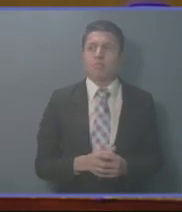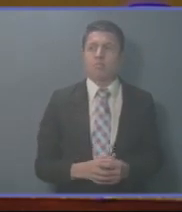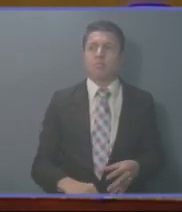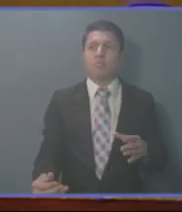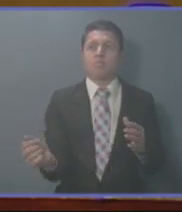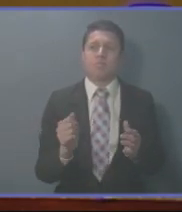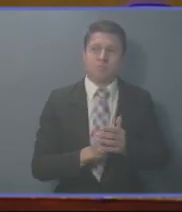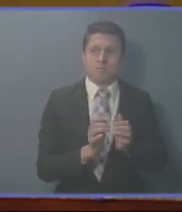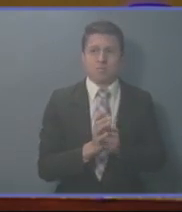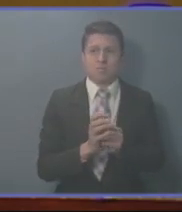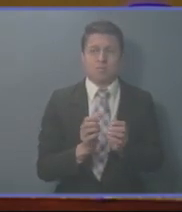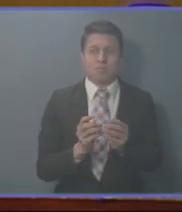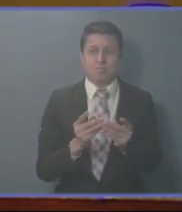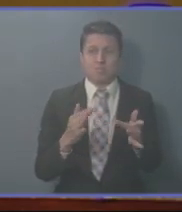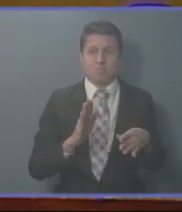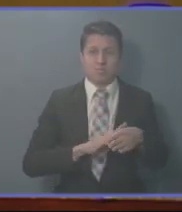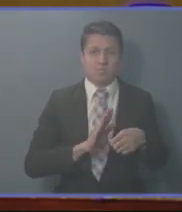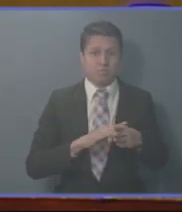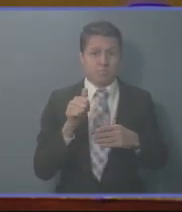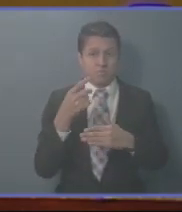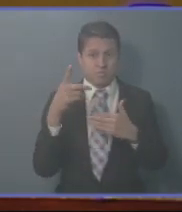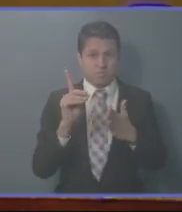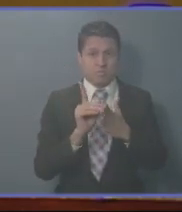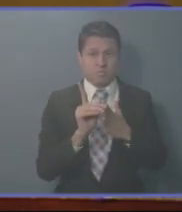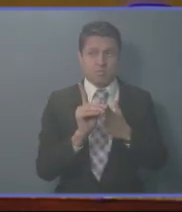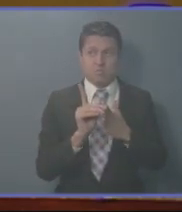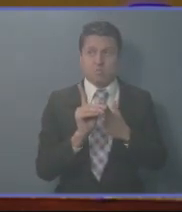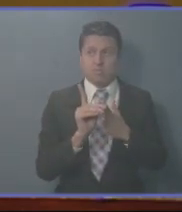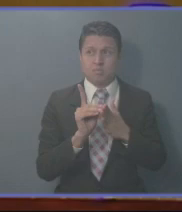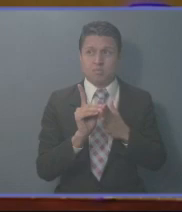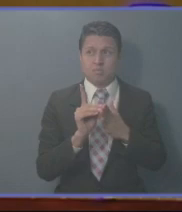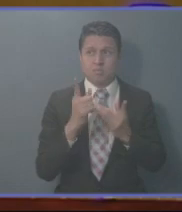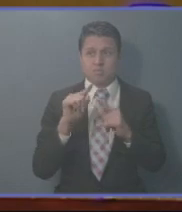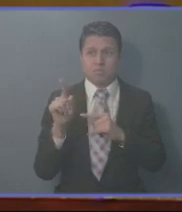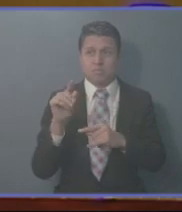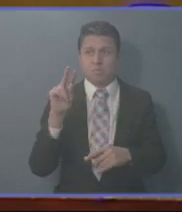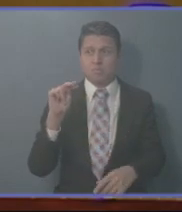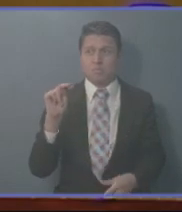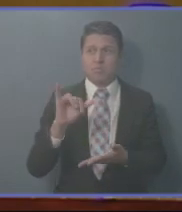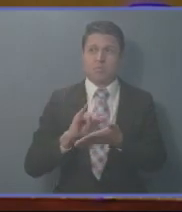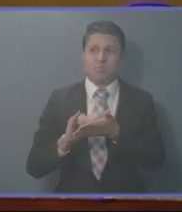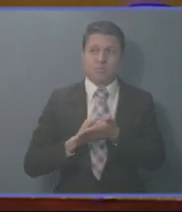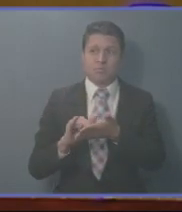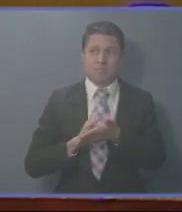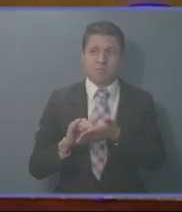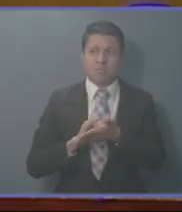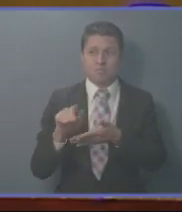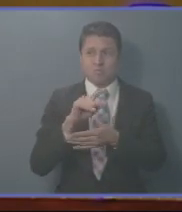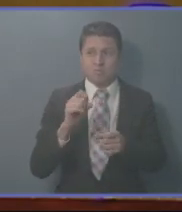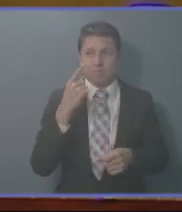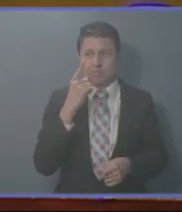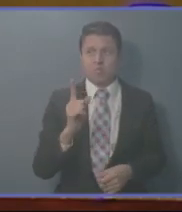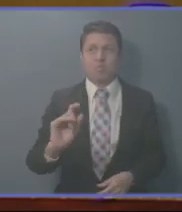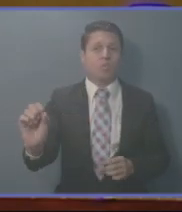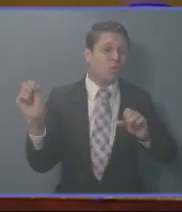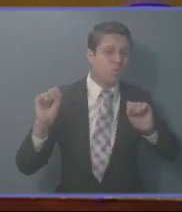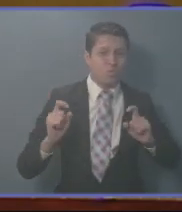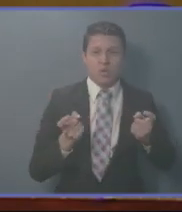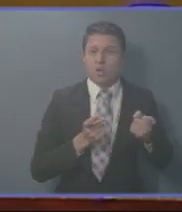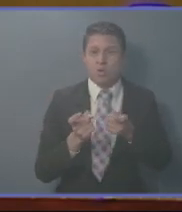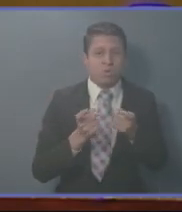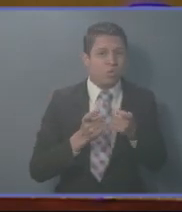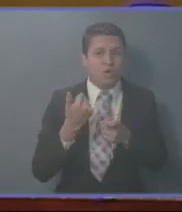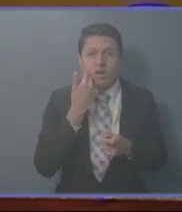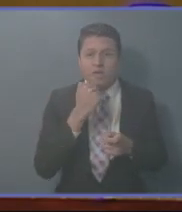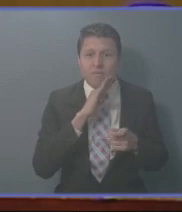solución es invitar a ciertos diputados a estar unos días en Nueva York para que se den cuenta que no pueden controlar la epidemia